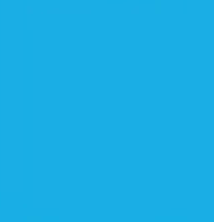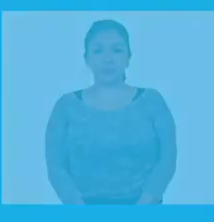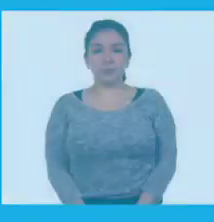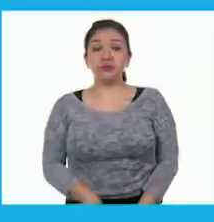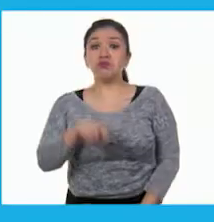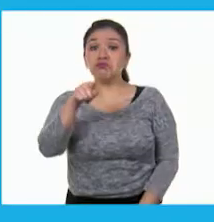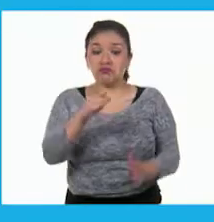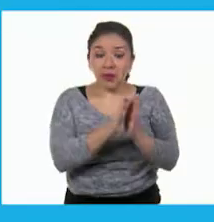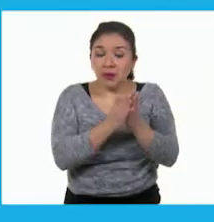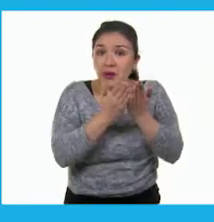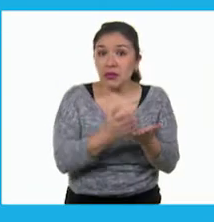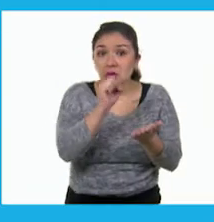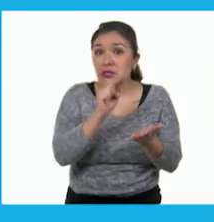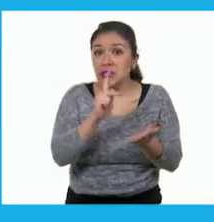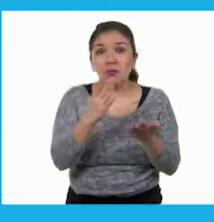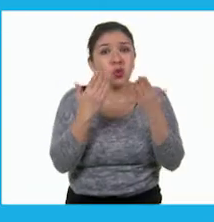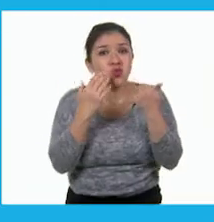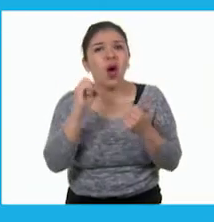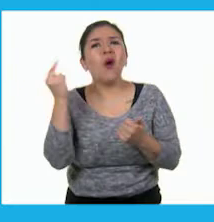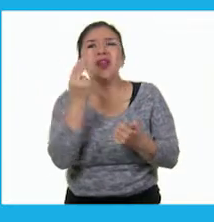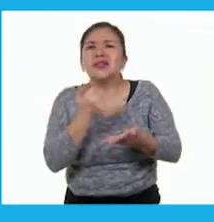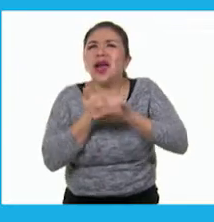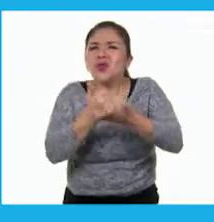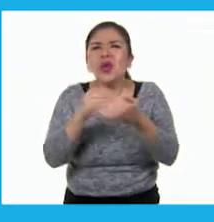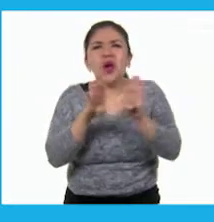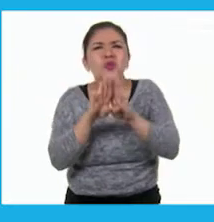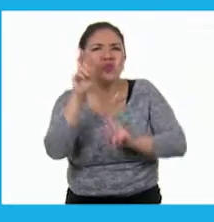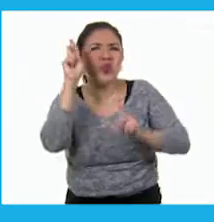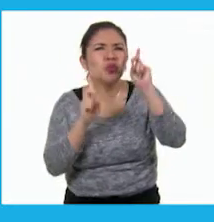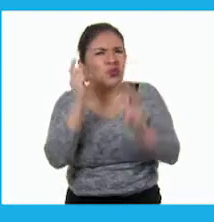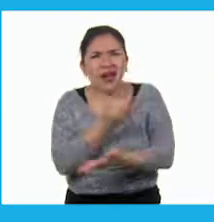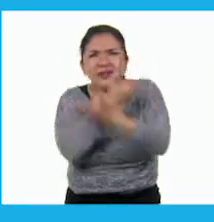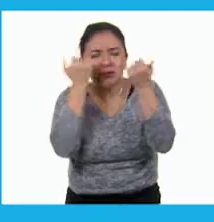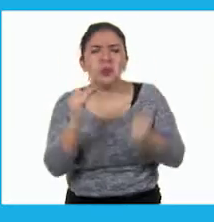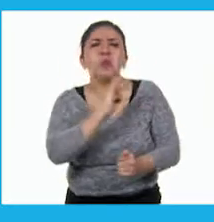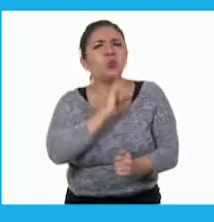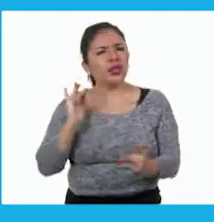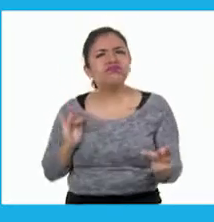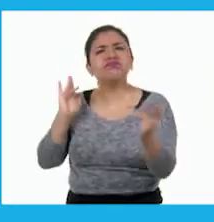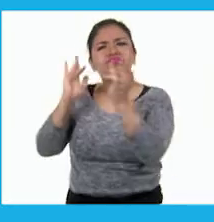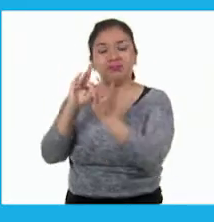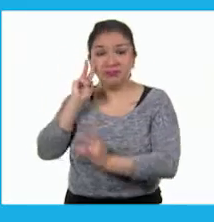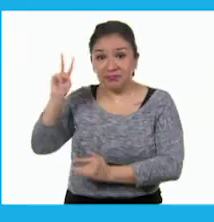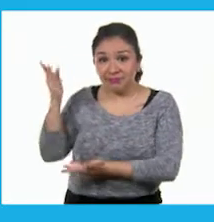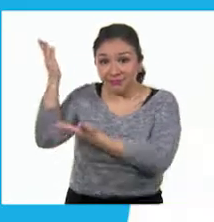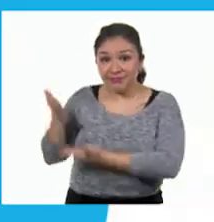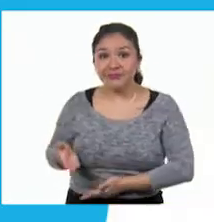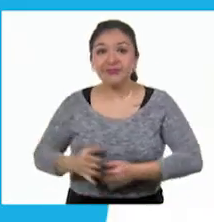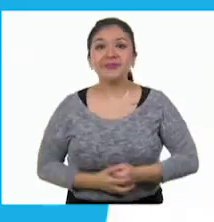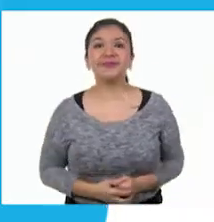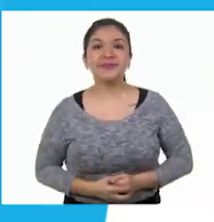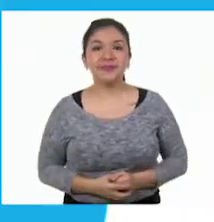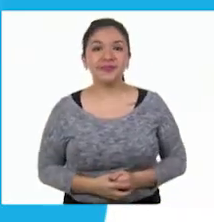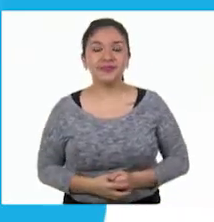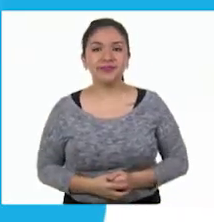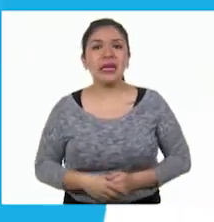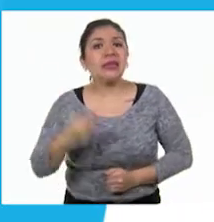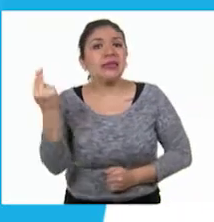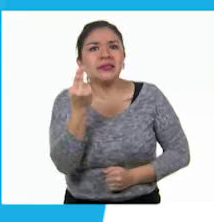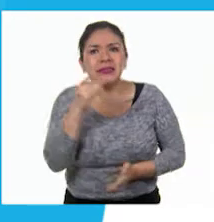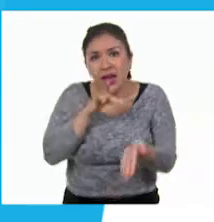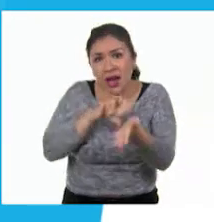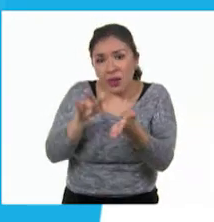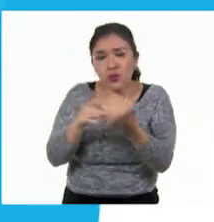Si no tienes el libro de texto o necesitas ayuda para resolver tus dudas, contáctanos. Para